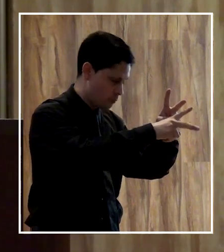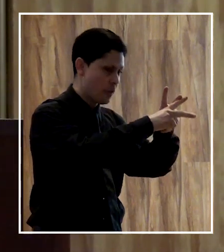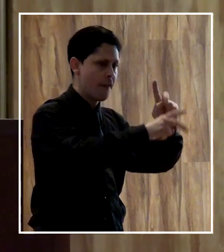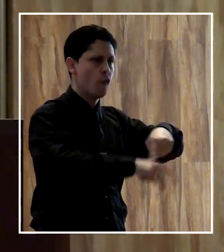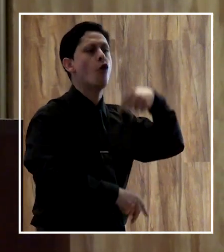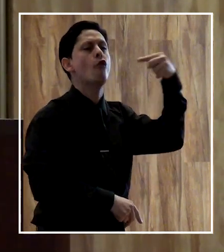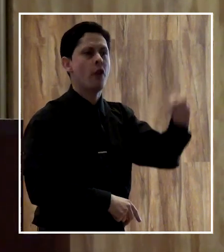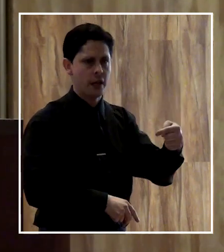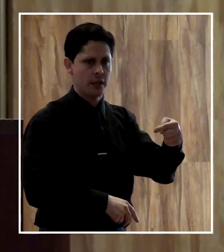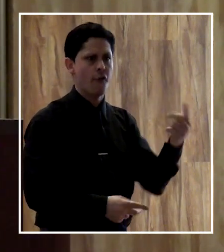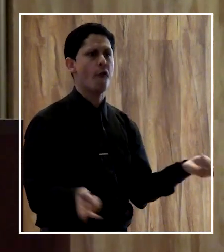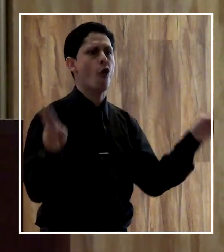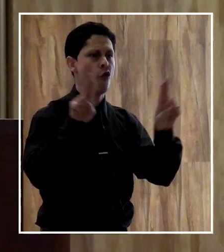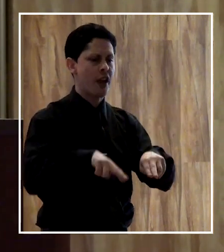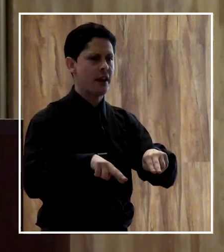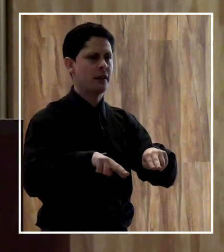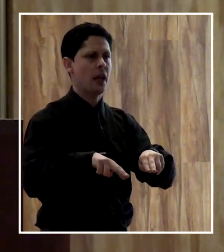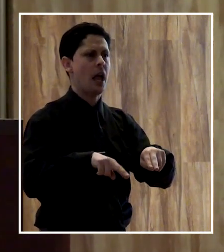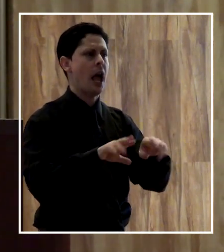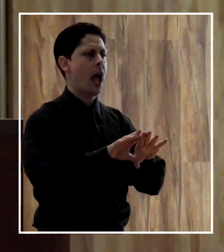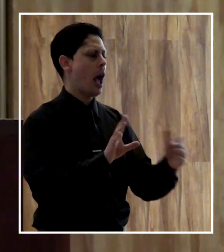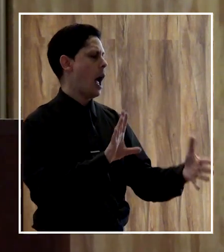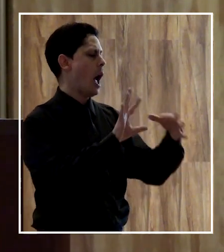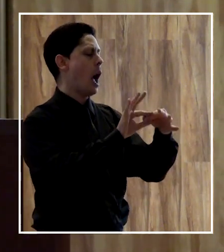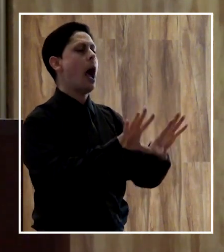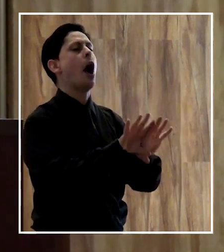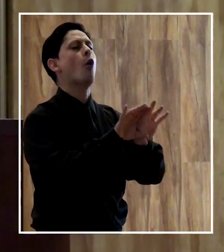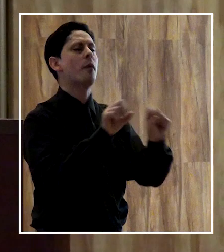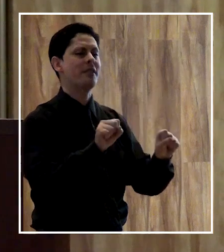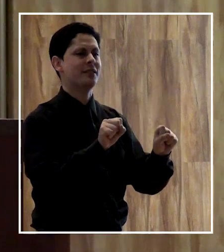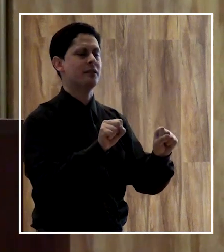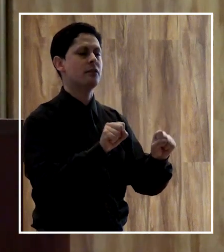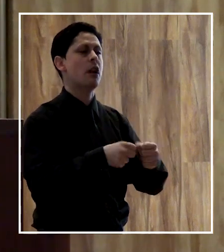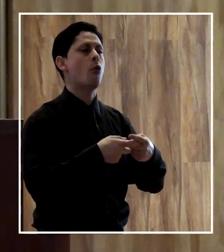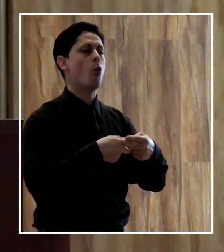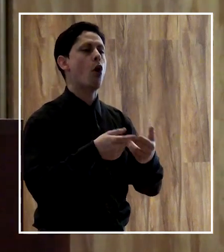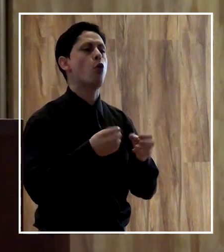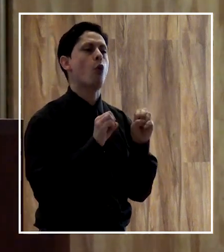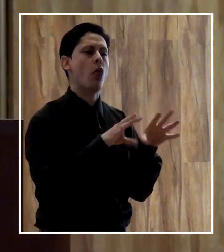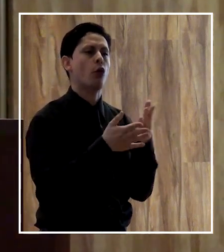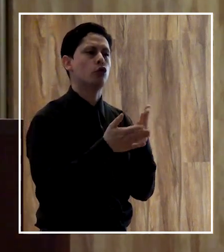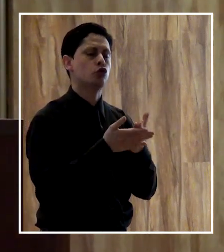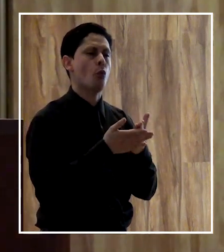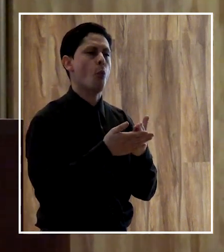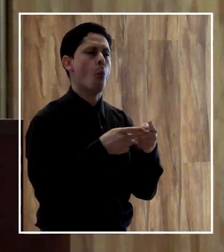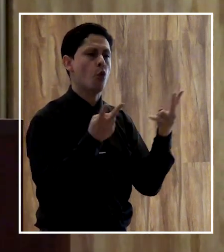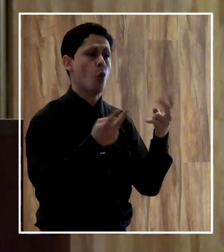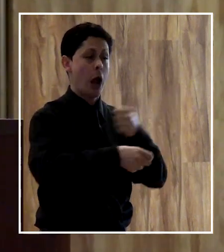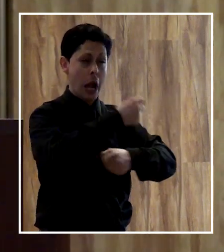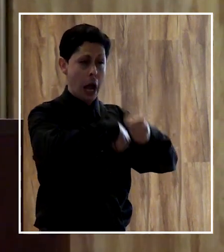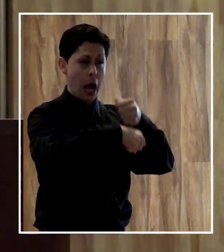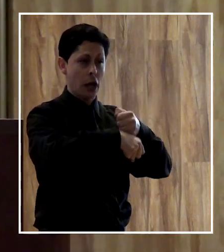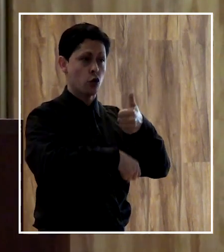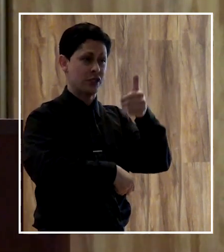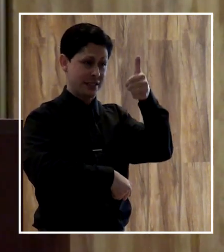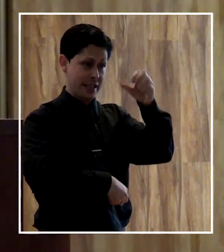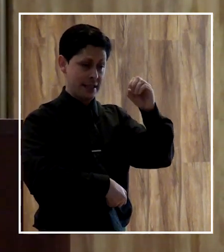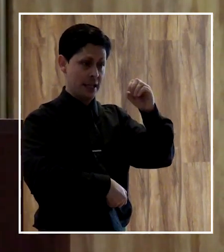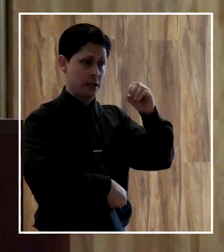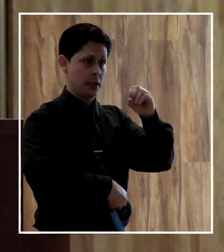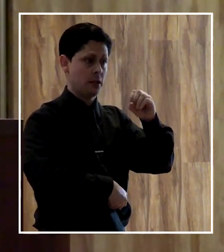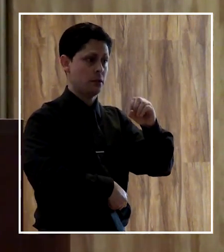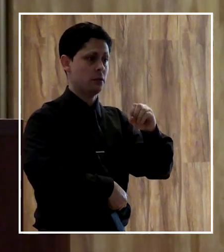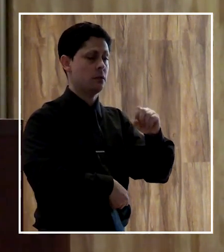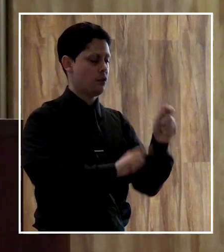a comprometernos con esa educación pública que durante los años 60 creó las